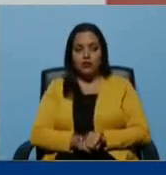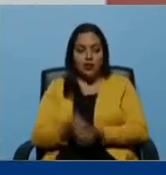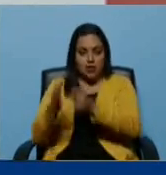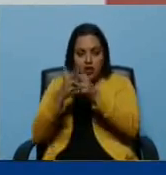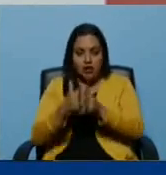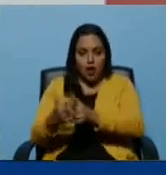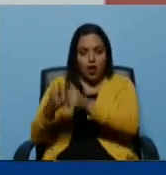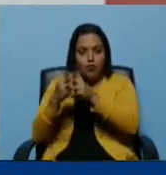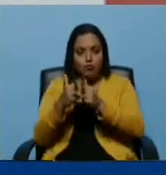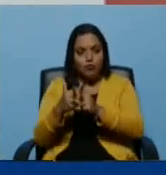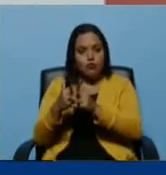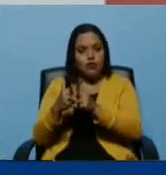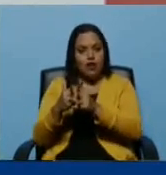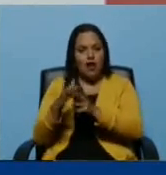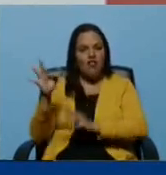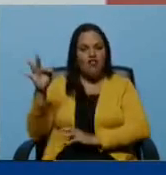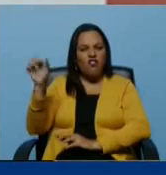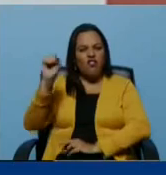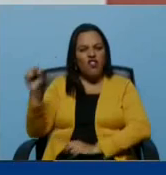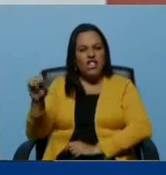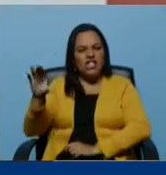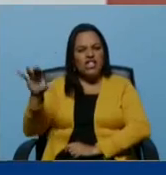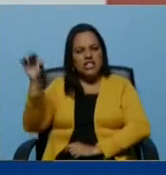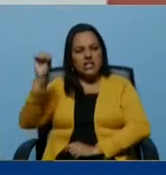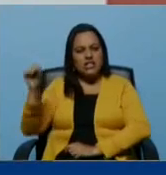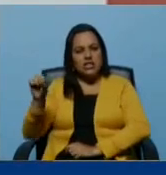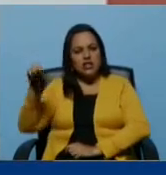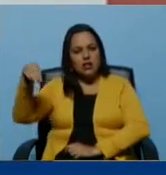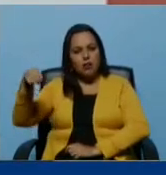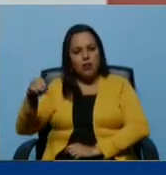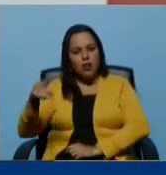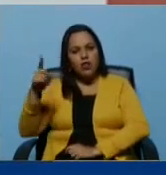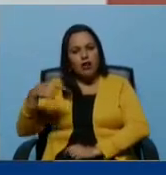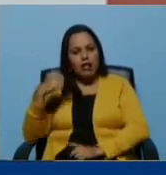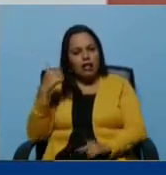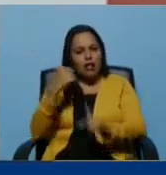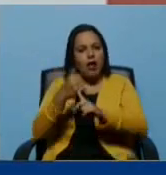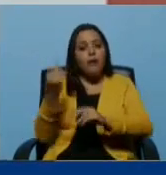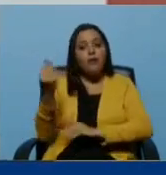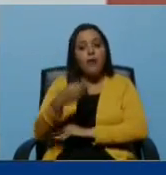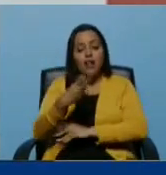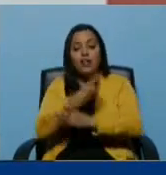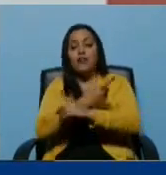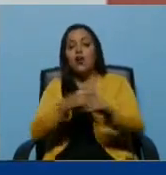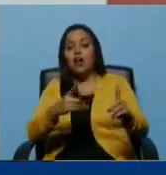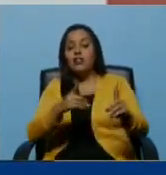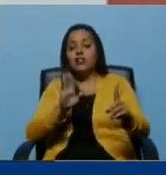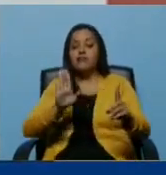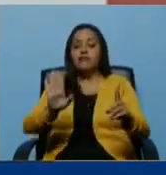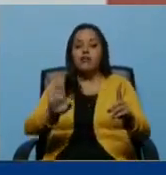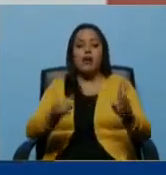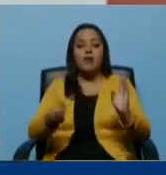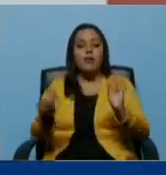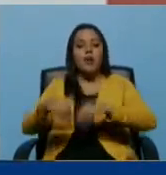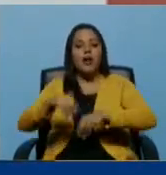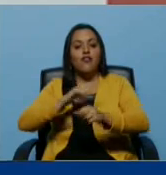imperialista, fascista, cibernético y criminal. Más democracia, más poder popular,